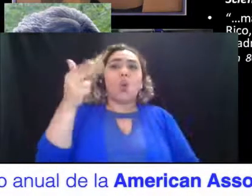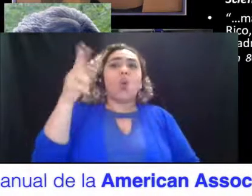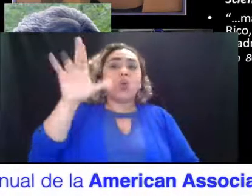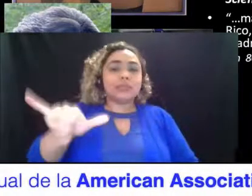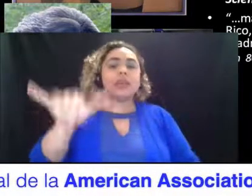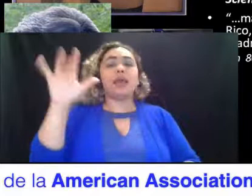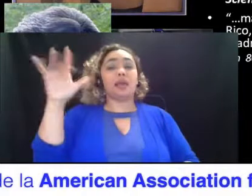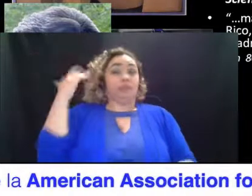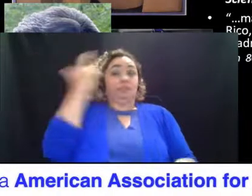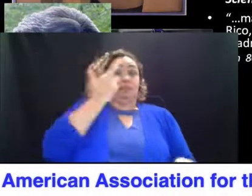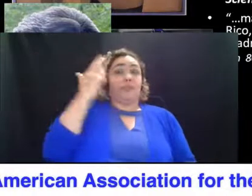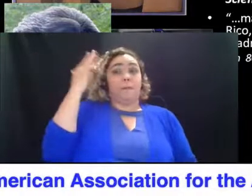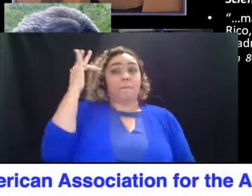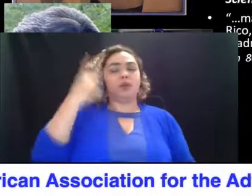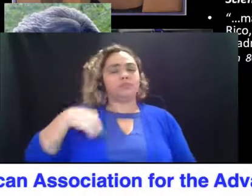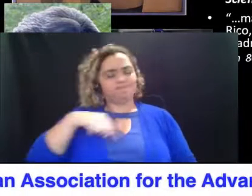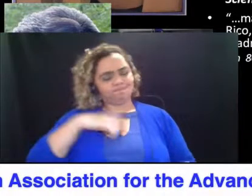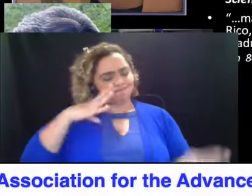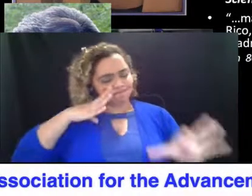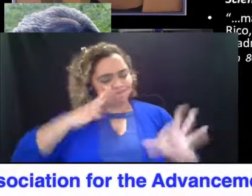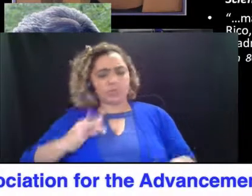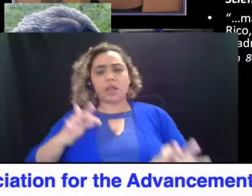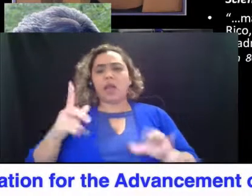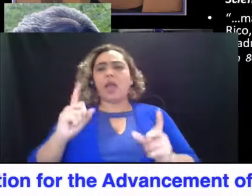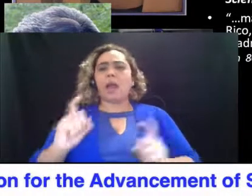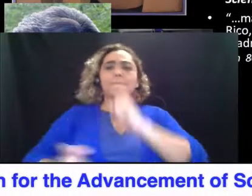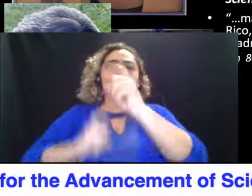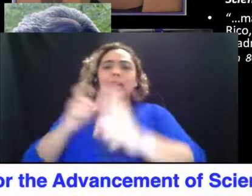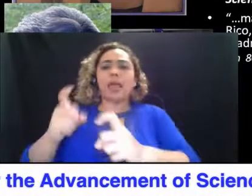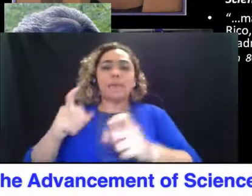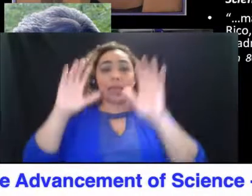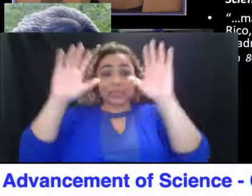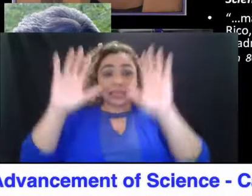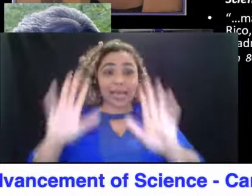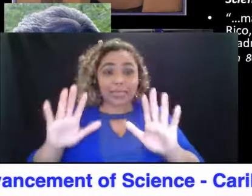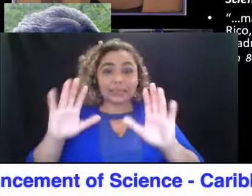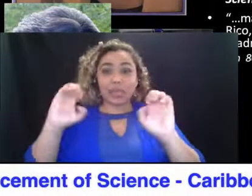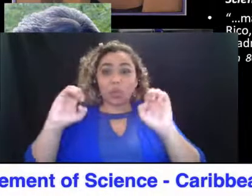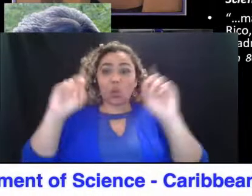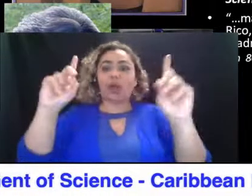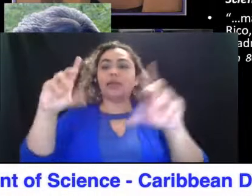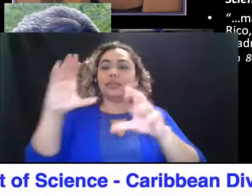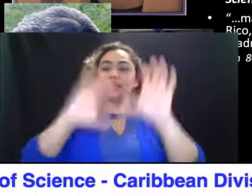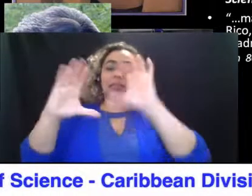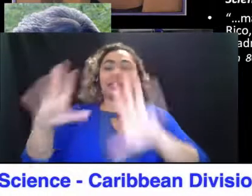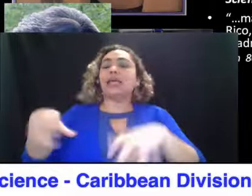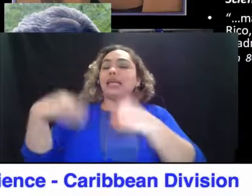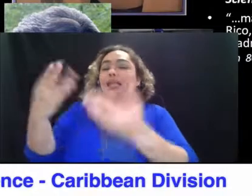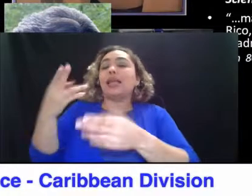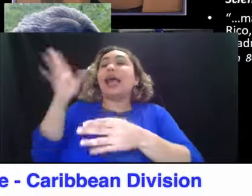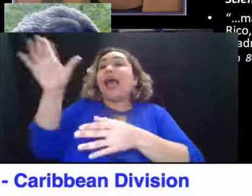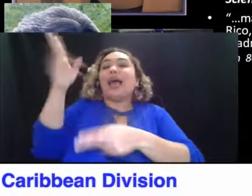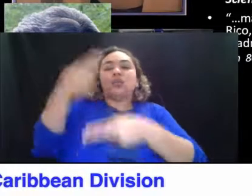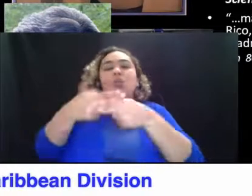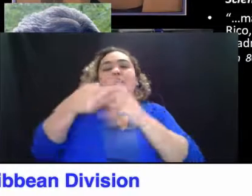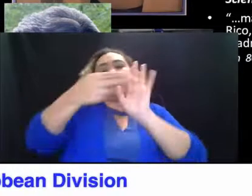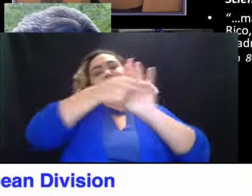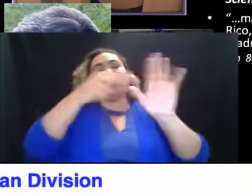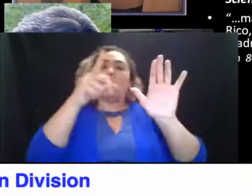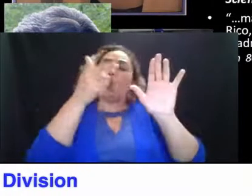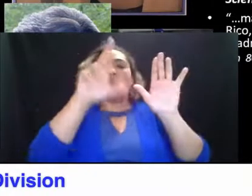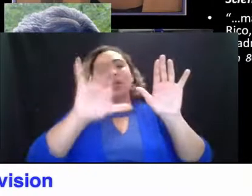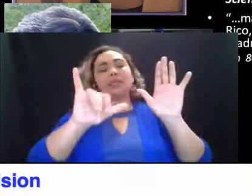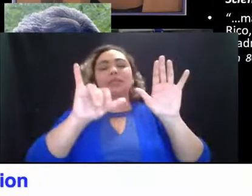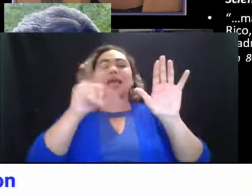que decidimos que el premio para la excelencia en educación científica se la teníamos que dar a nombre de ella. Así que nos